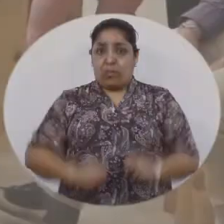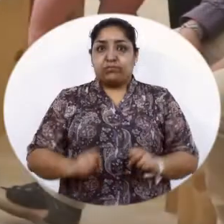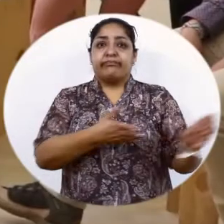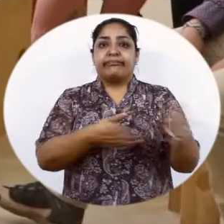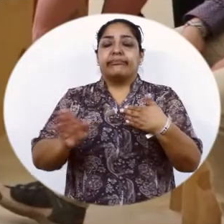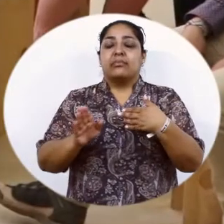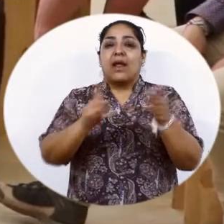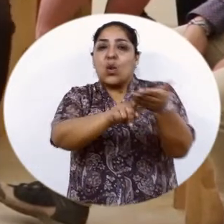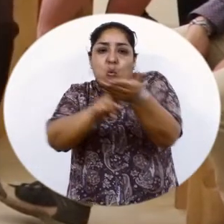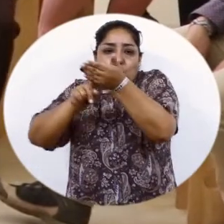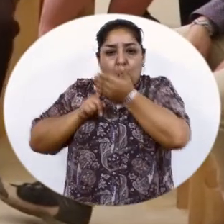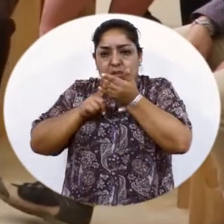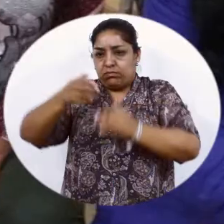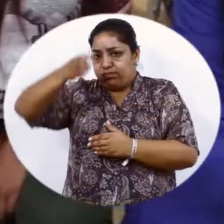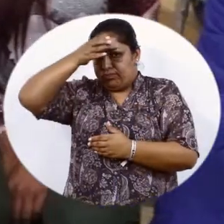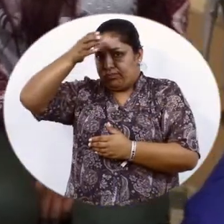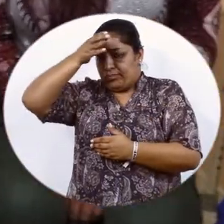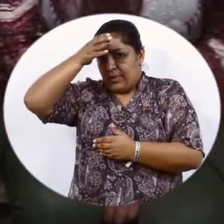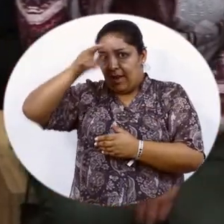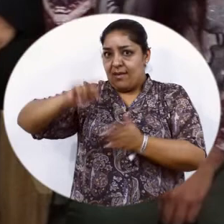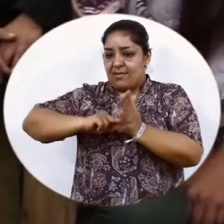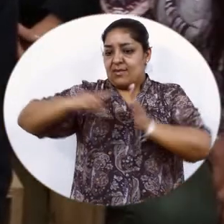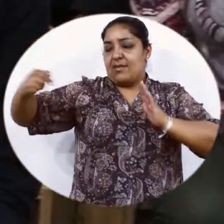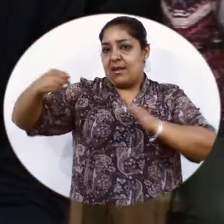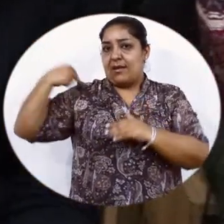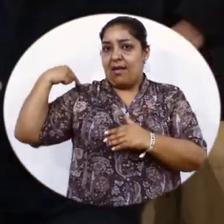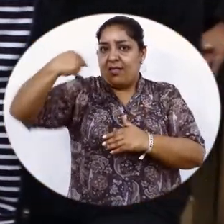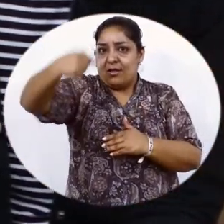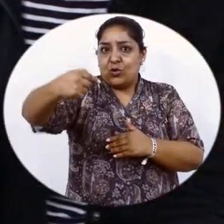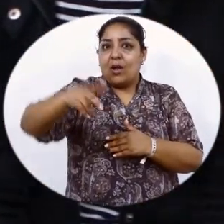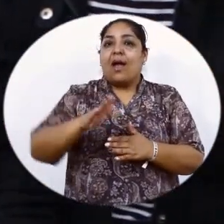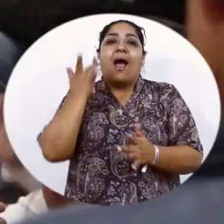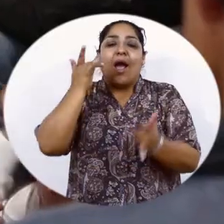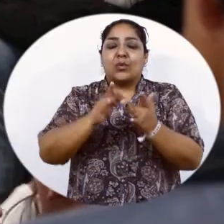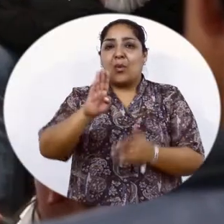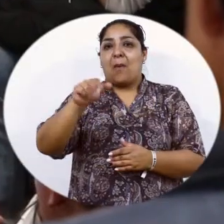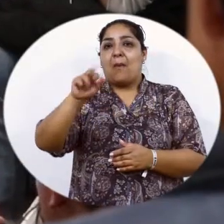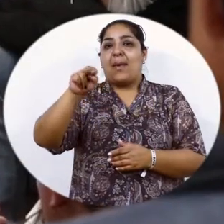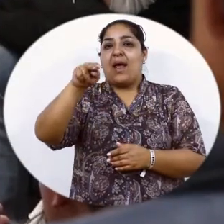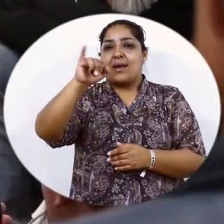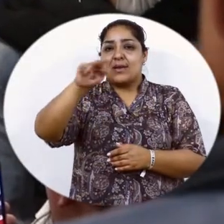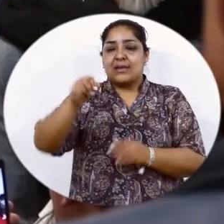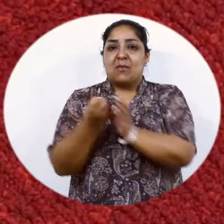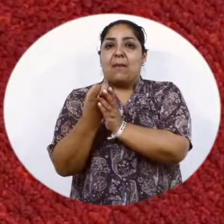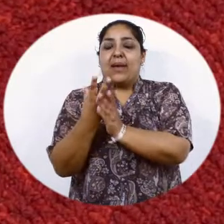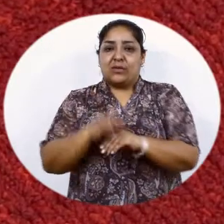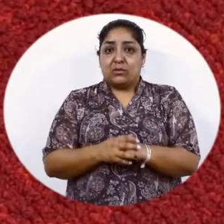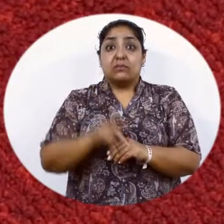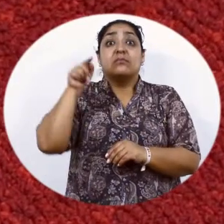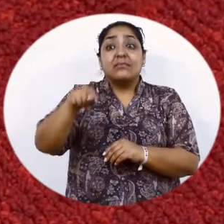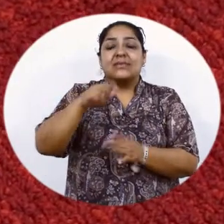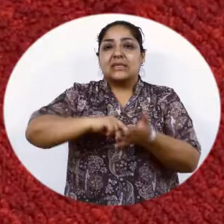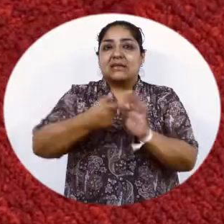fue aprobado el plan especial de salvaguardia de los conocimientos y técnicas tradicionales asociadas con el barniz de pasto mop amo para de